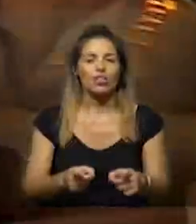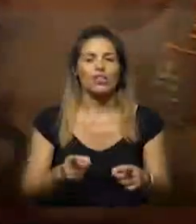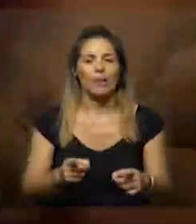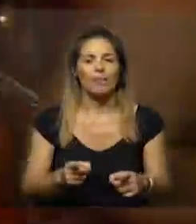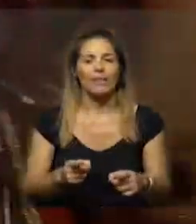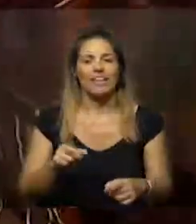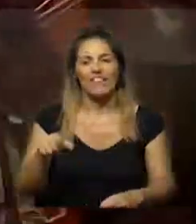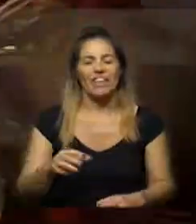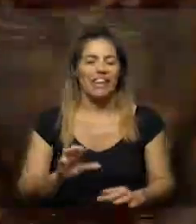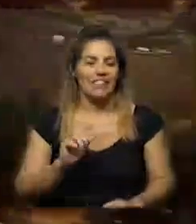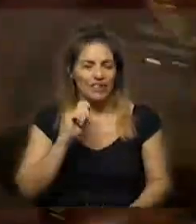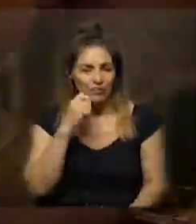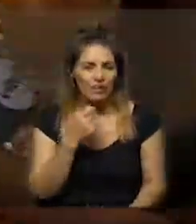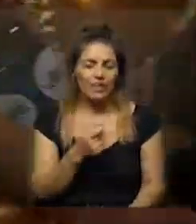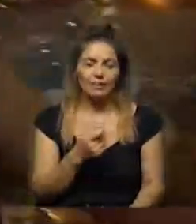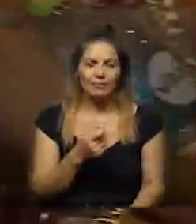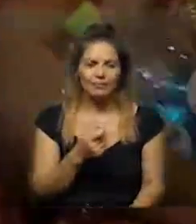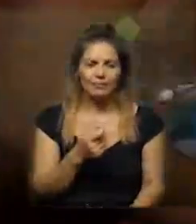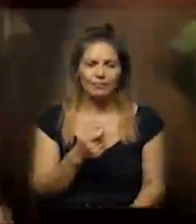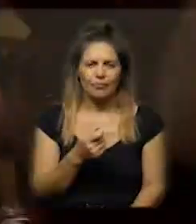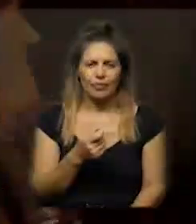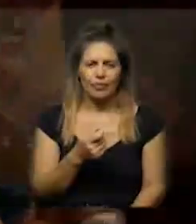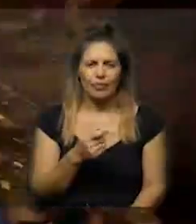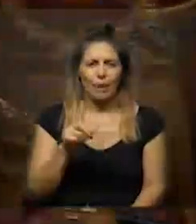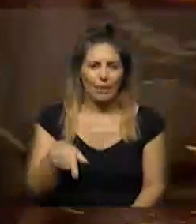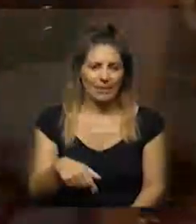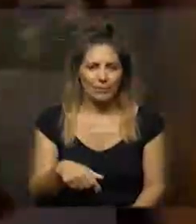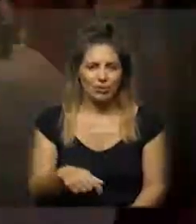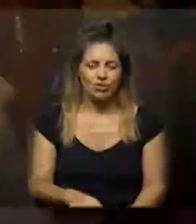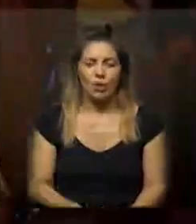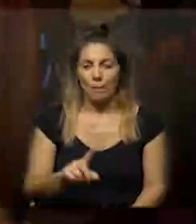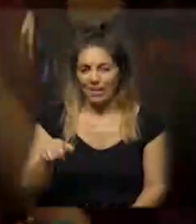vienen divinas de Herreras, venimos